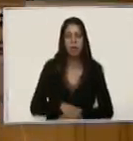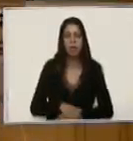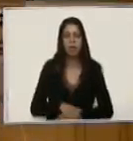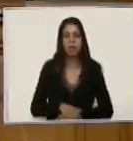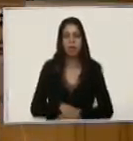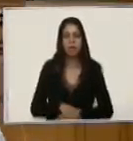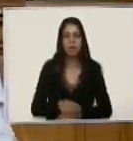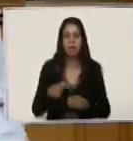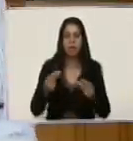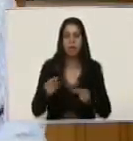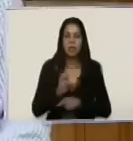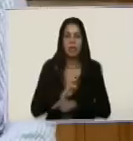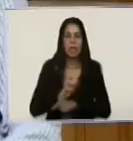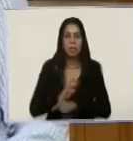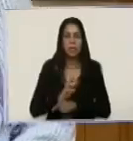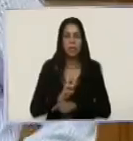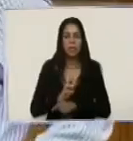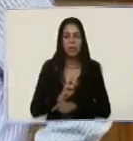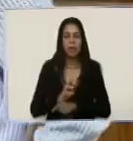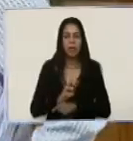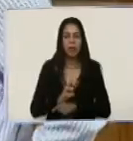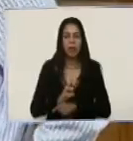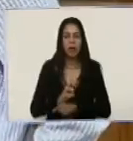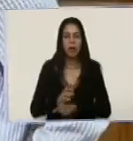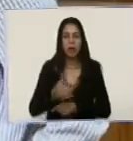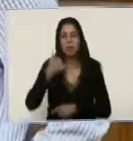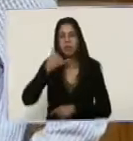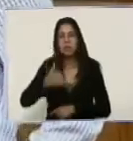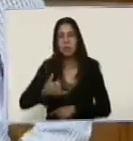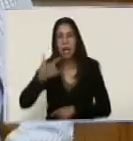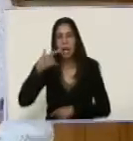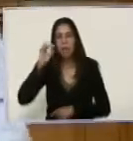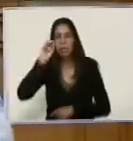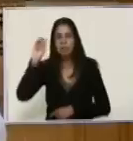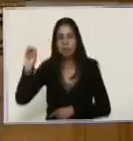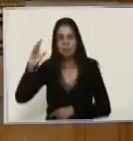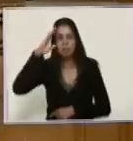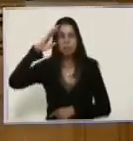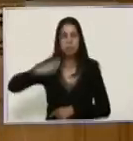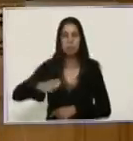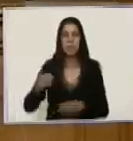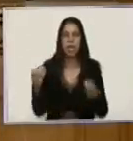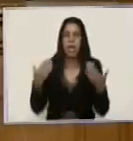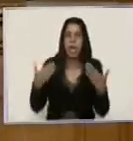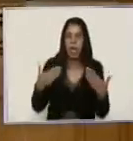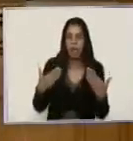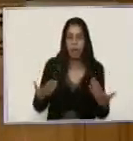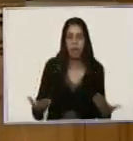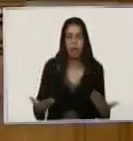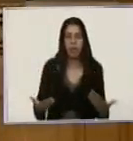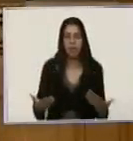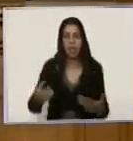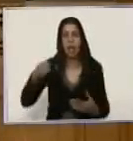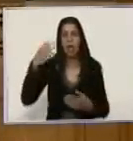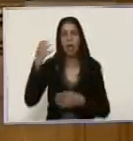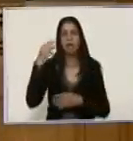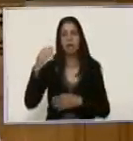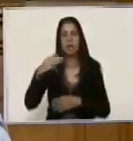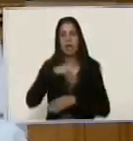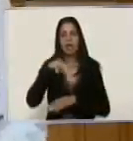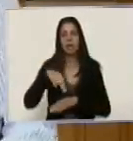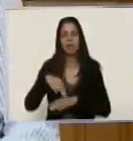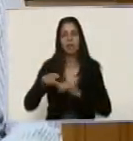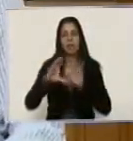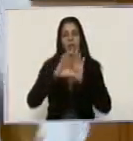De inmediato, llamar al mando en emergencia. La Asamblea Nacional